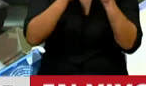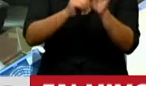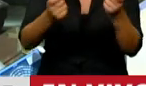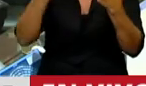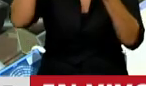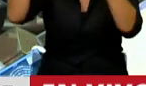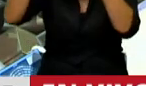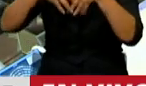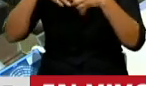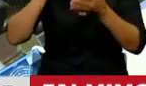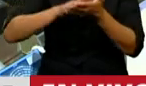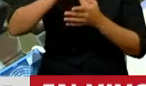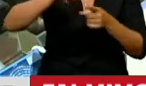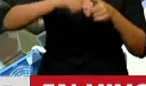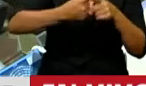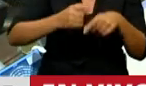autocrítica de la política